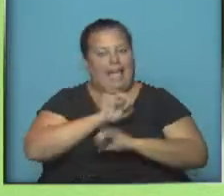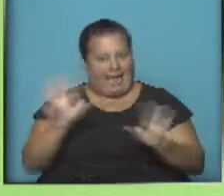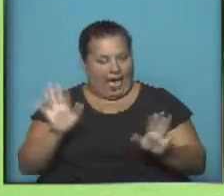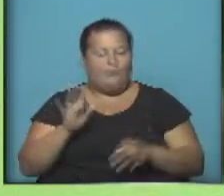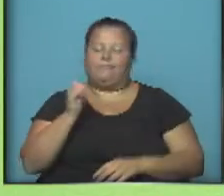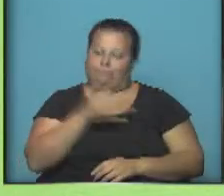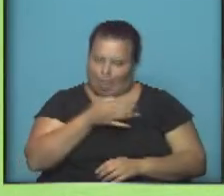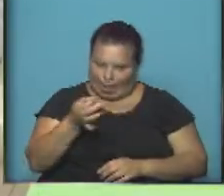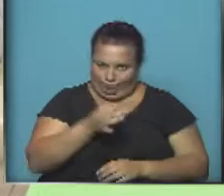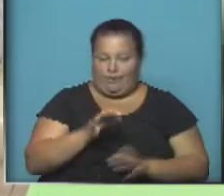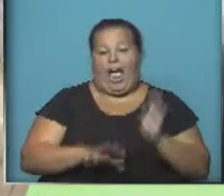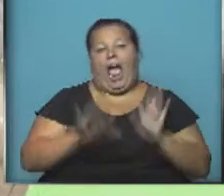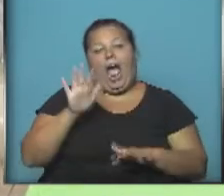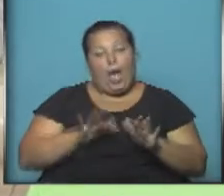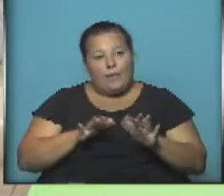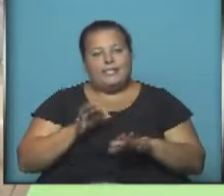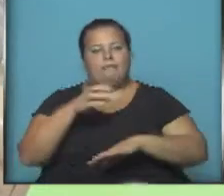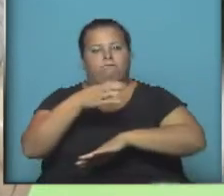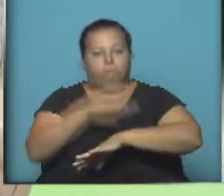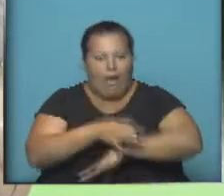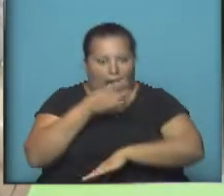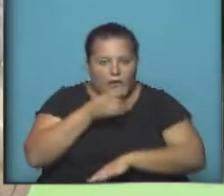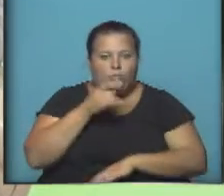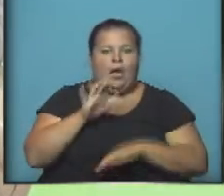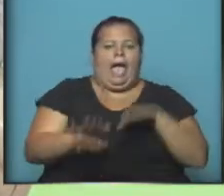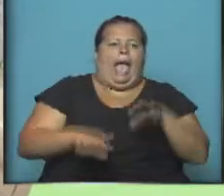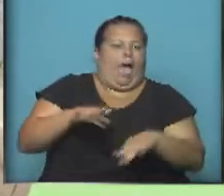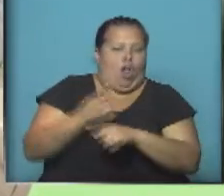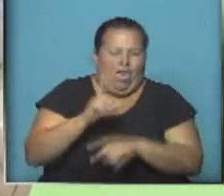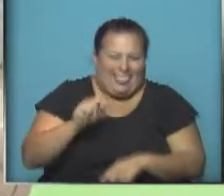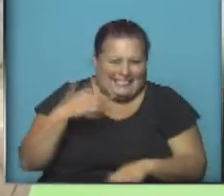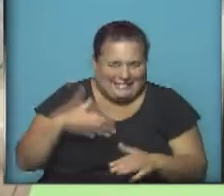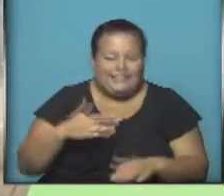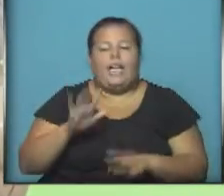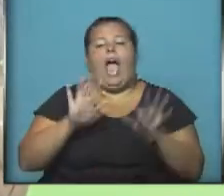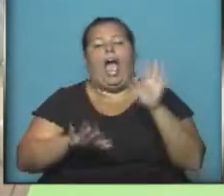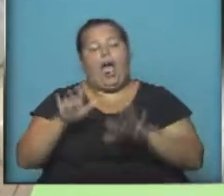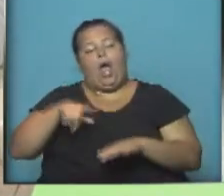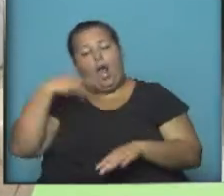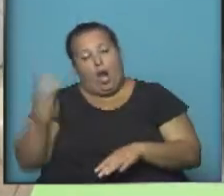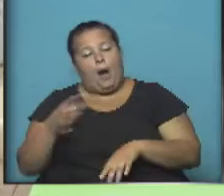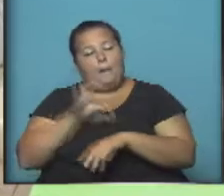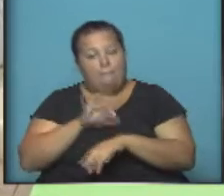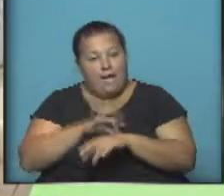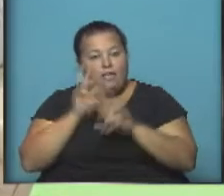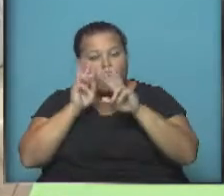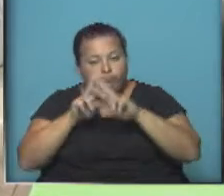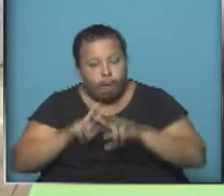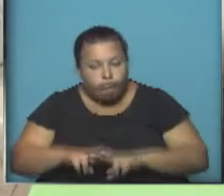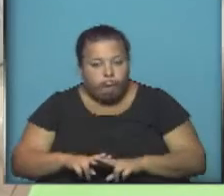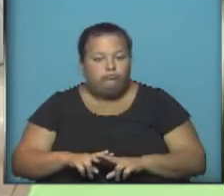cuadro. Exactamente, y a veces hematoma, el paciente no puede pisar por el dolor, y después el médico al examen